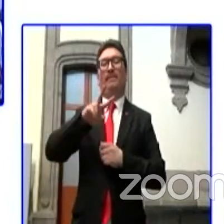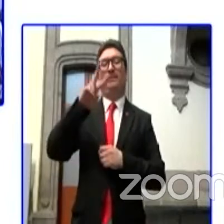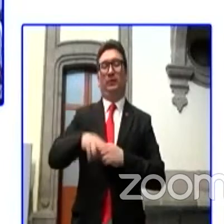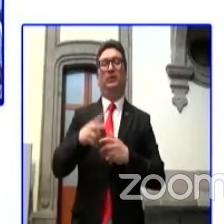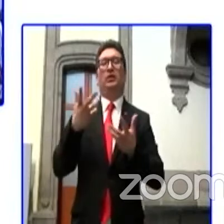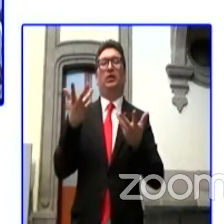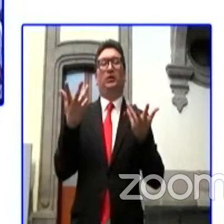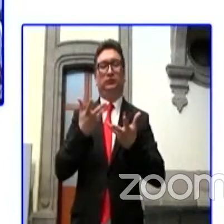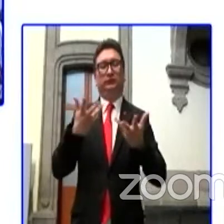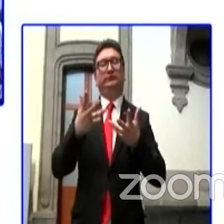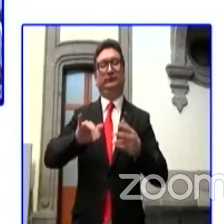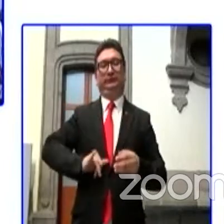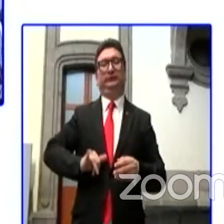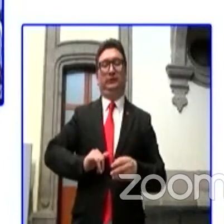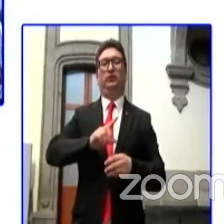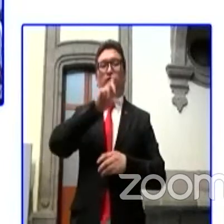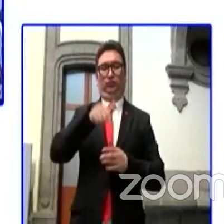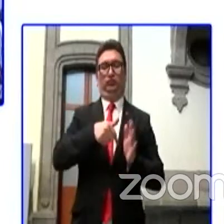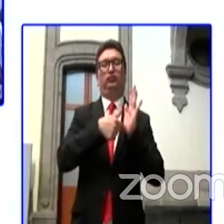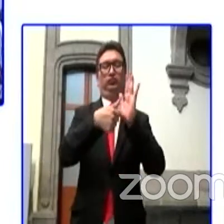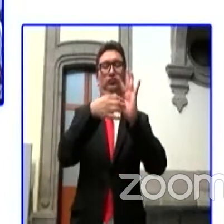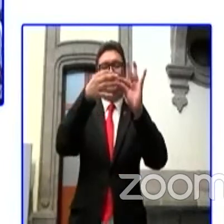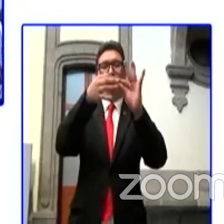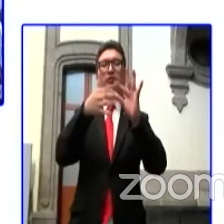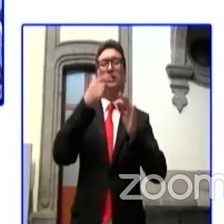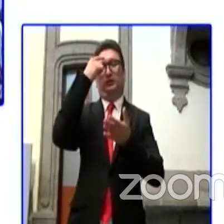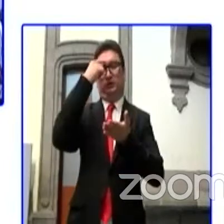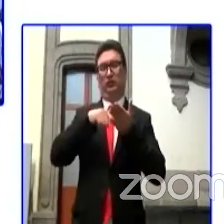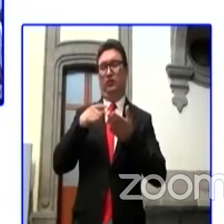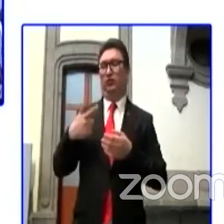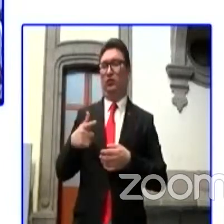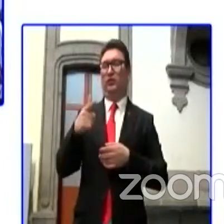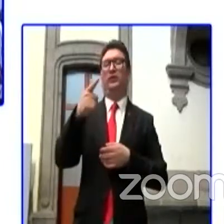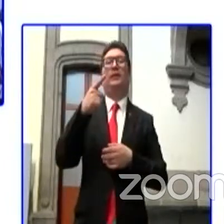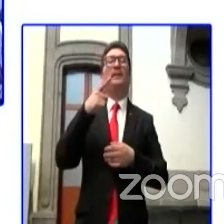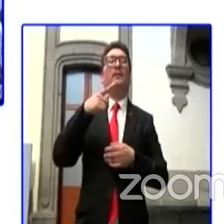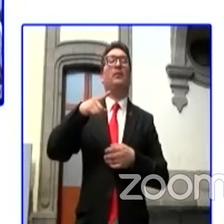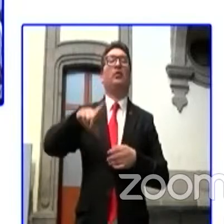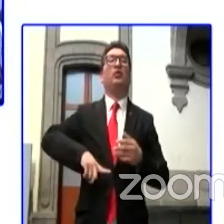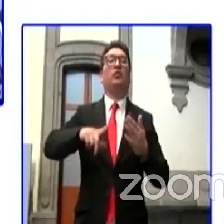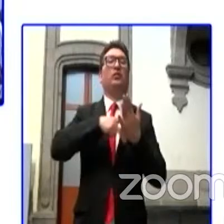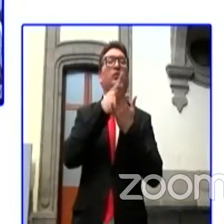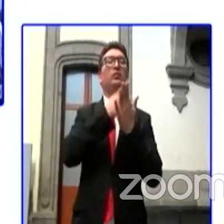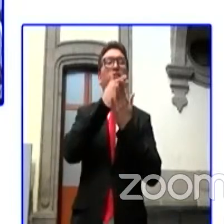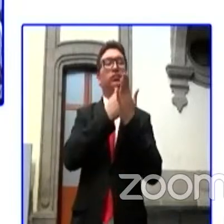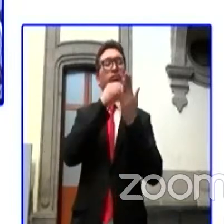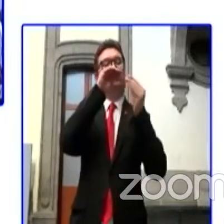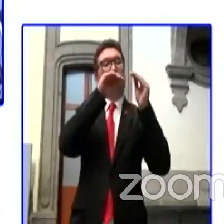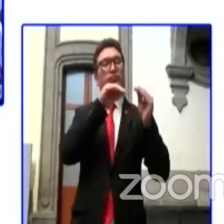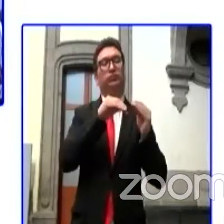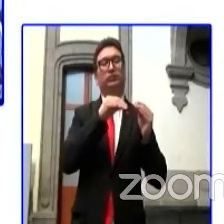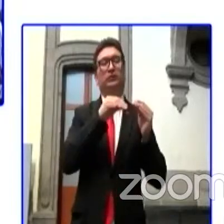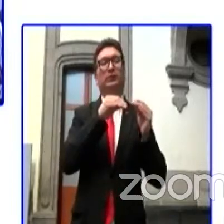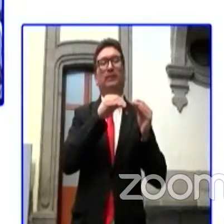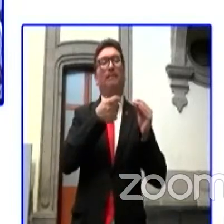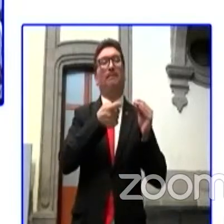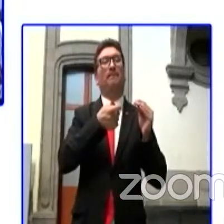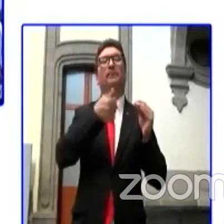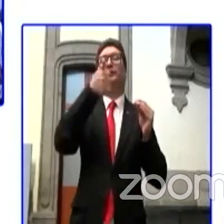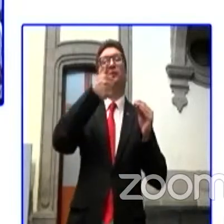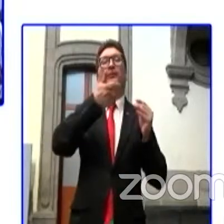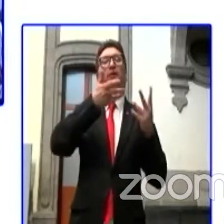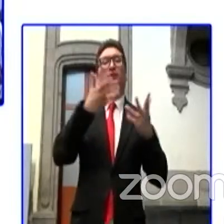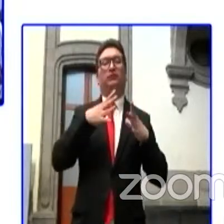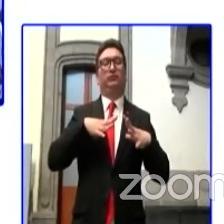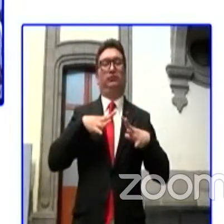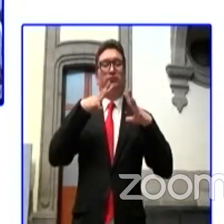interesantes que en segundo momento lo compartiré, pero creo que en Guanajuato la política pública fue justo con la creación del